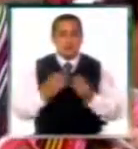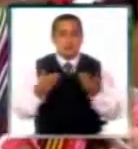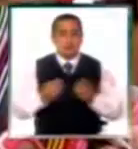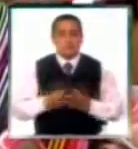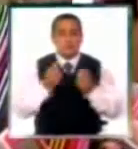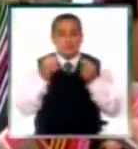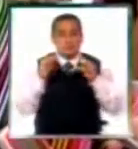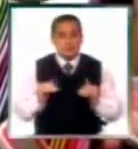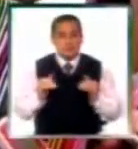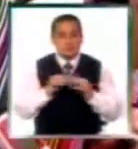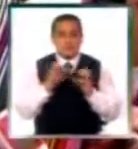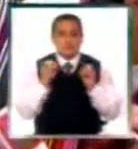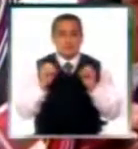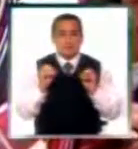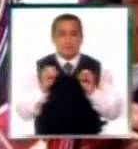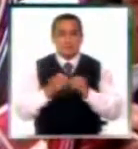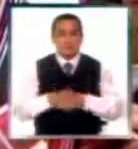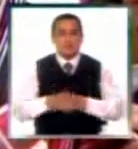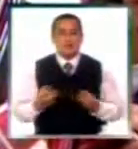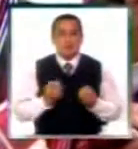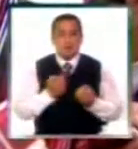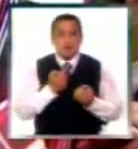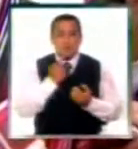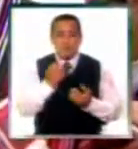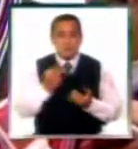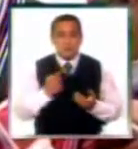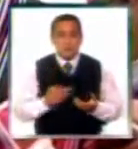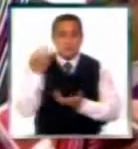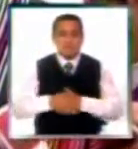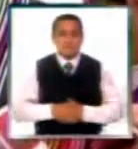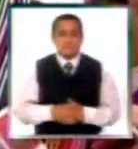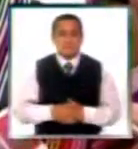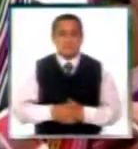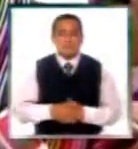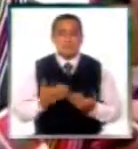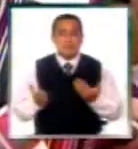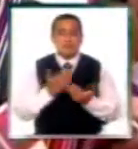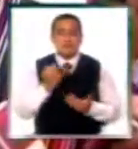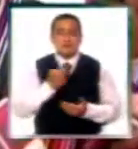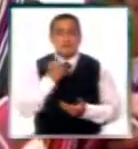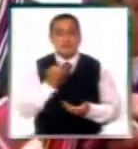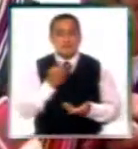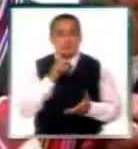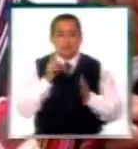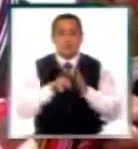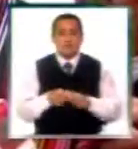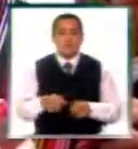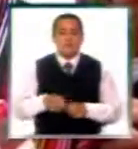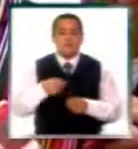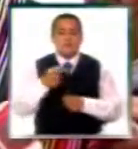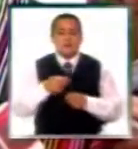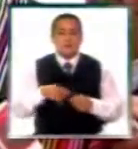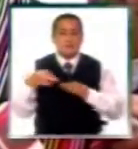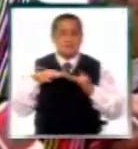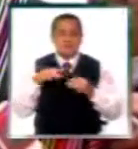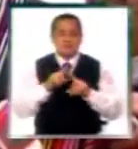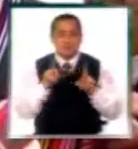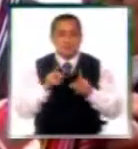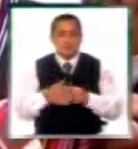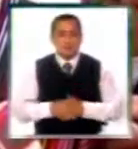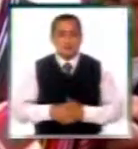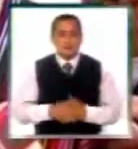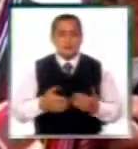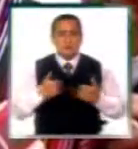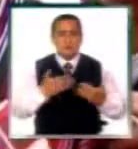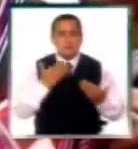sea cero, como es de esperarse. Lo más fácil sería arremeter, pero no es nuestra tónica